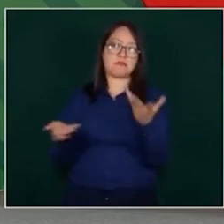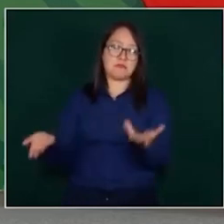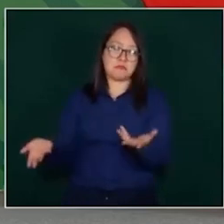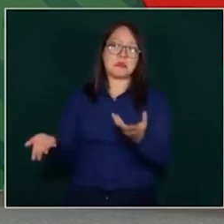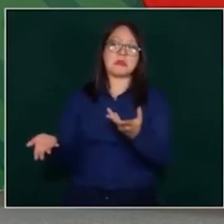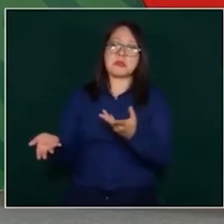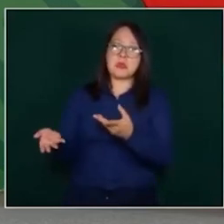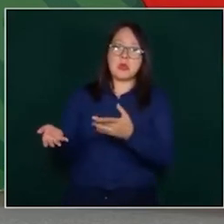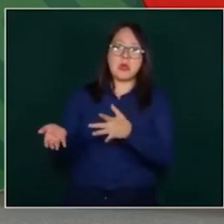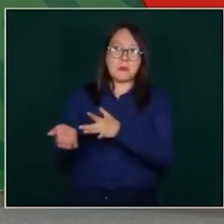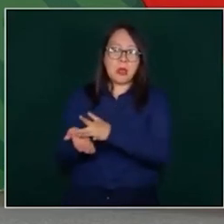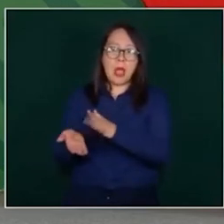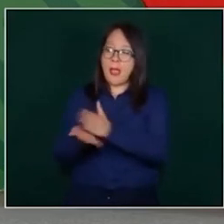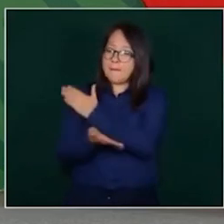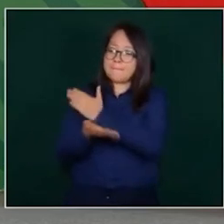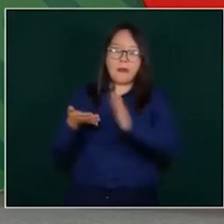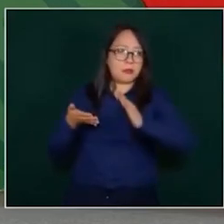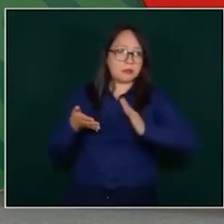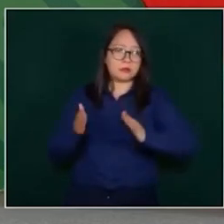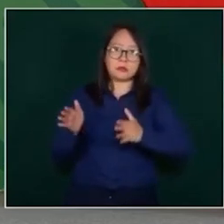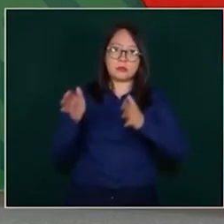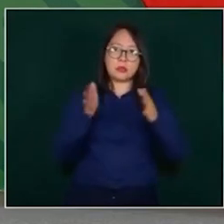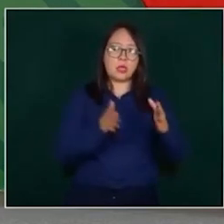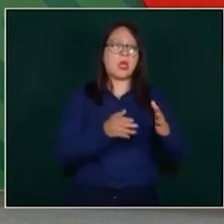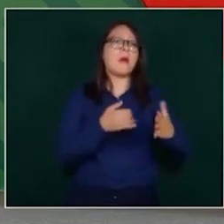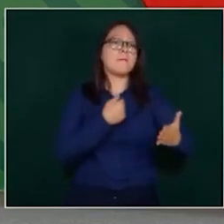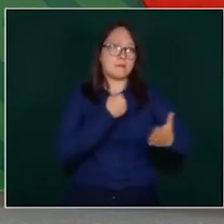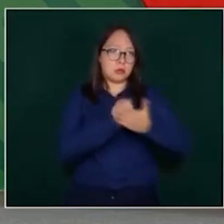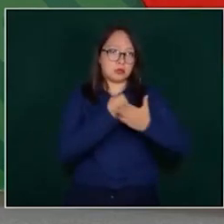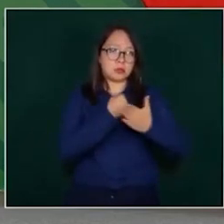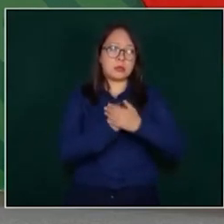se están por adquirir